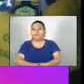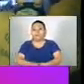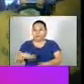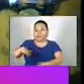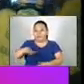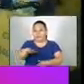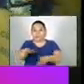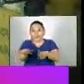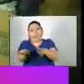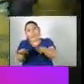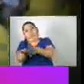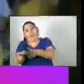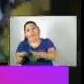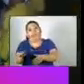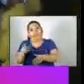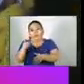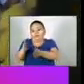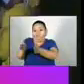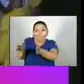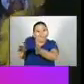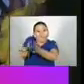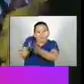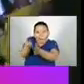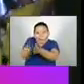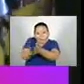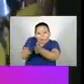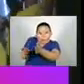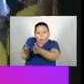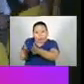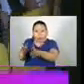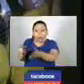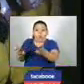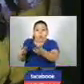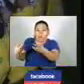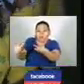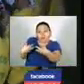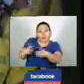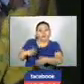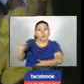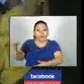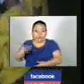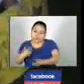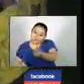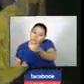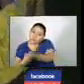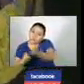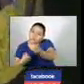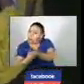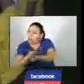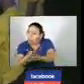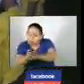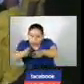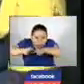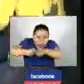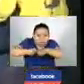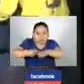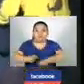retorno, pues estaba presionado contra la pared del retorno y la parte del vehículo. Utilizamos equipo hidráulico pues, para poder liberarla.